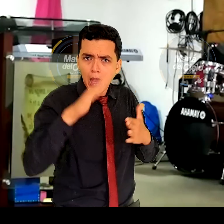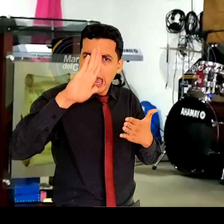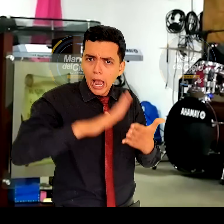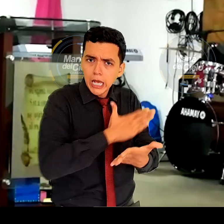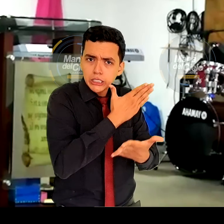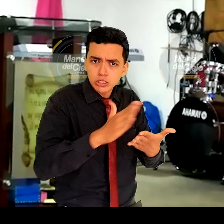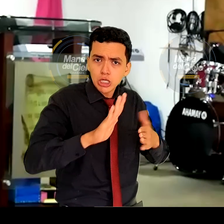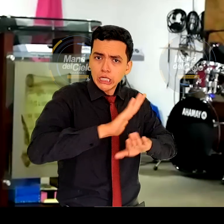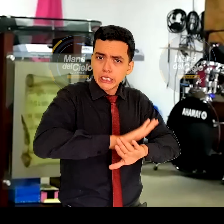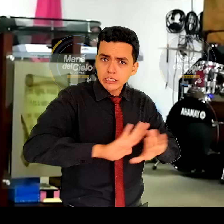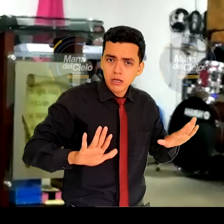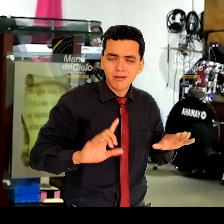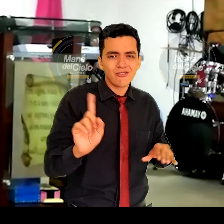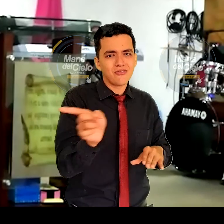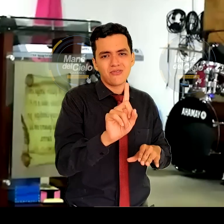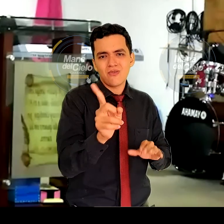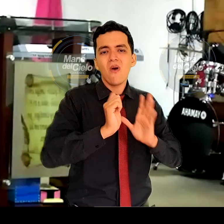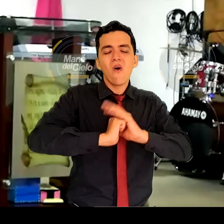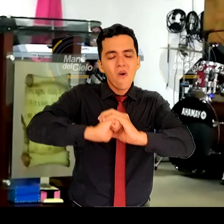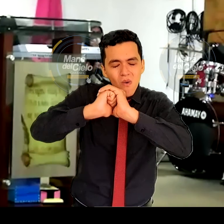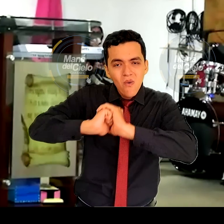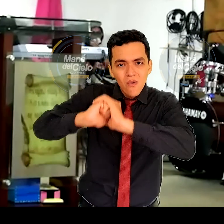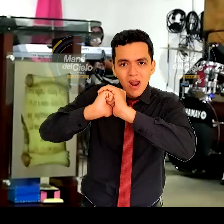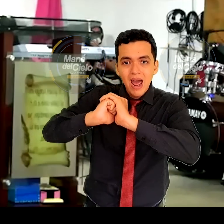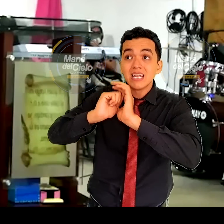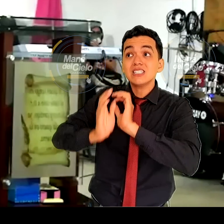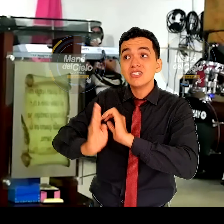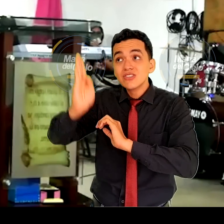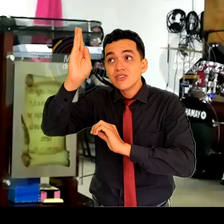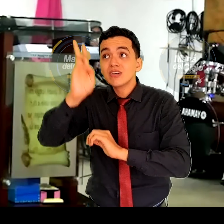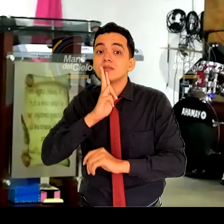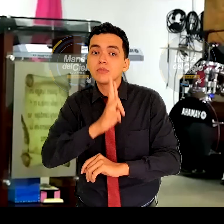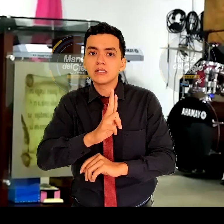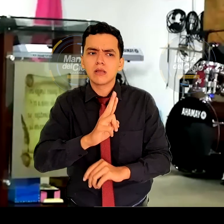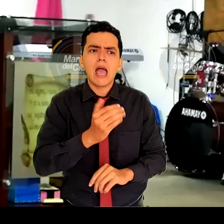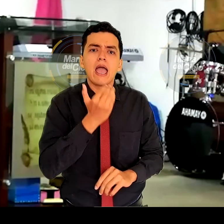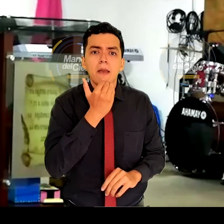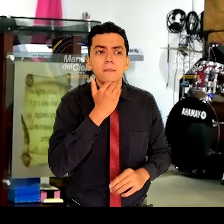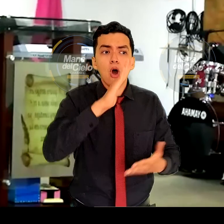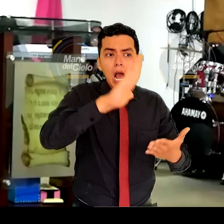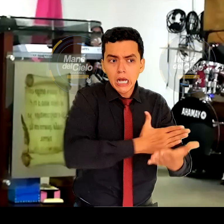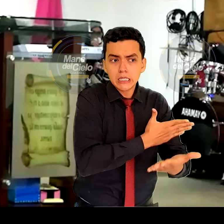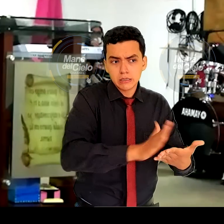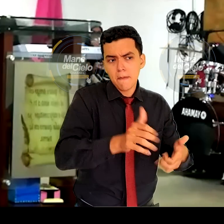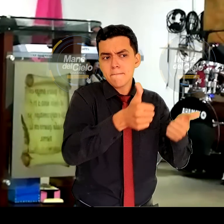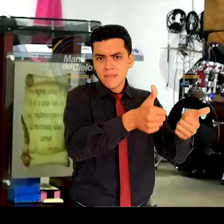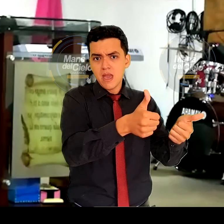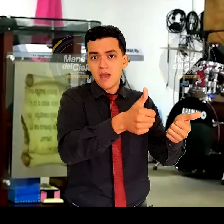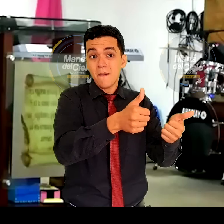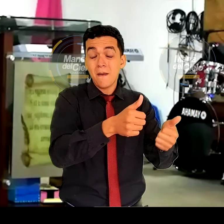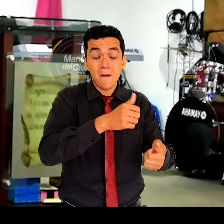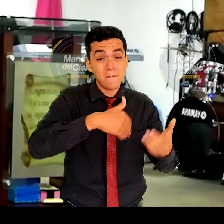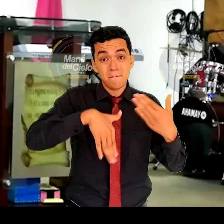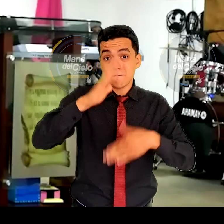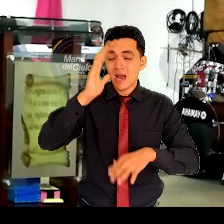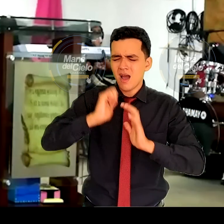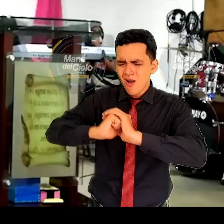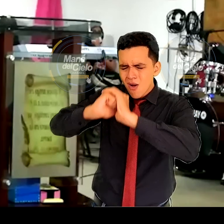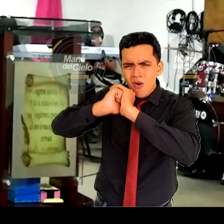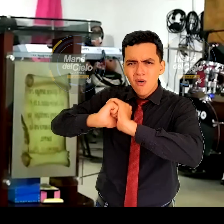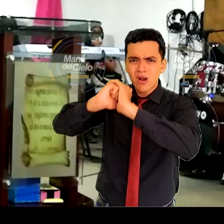tener en claro que cuando hay que cantar, pero cuando hay que orar, hay que orar. Ahora, para vencer al enemigo,